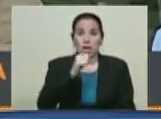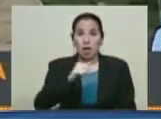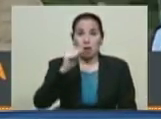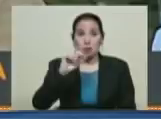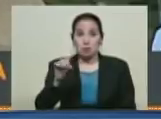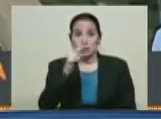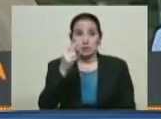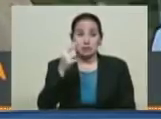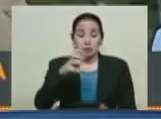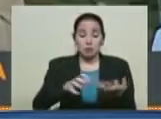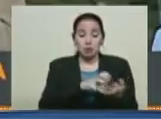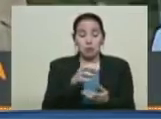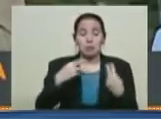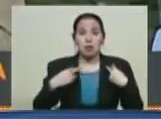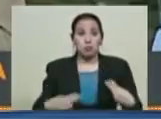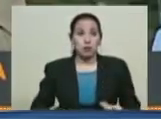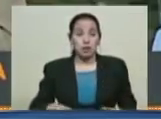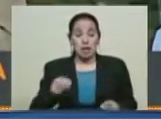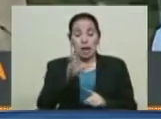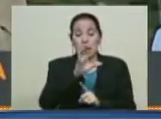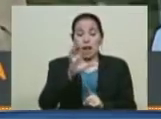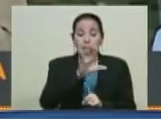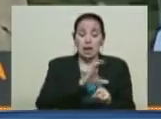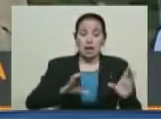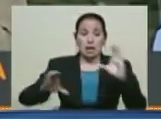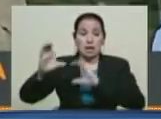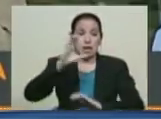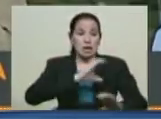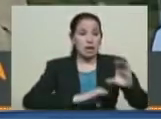tiene la humanidad en el cambio climático que estamos viviendo.